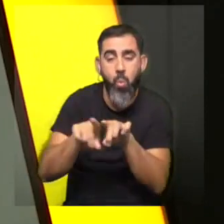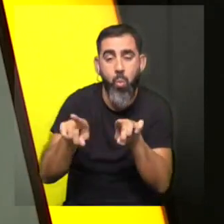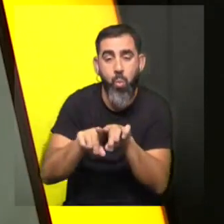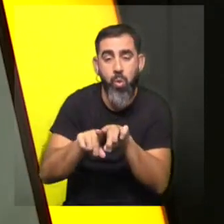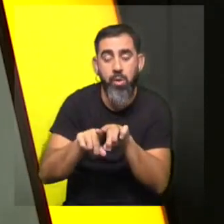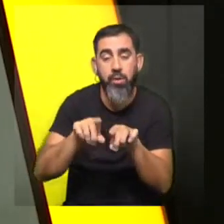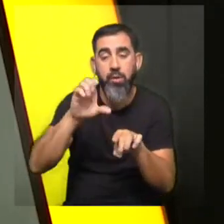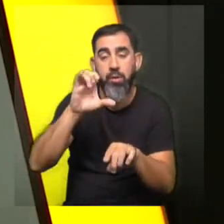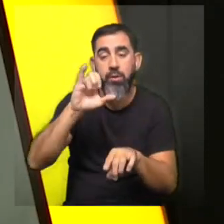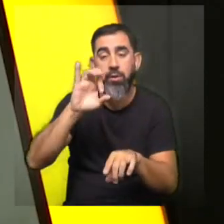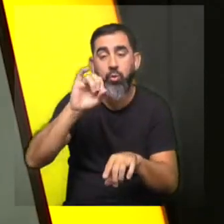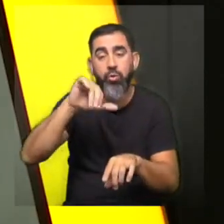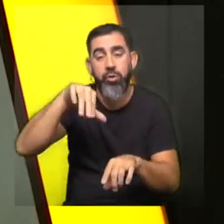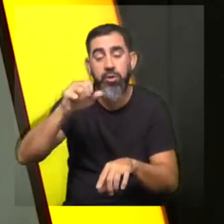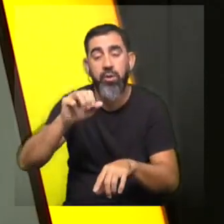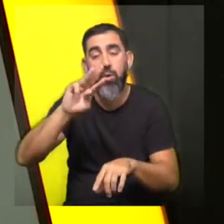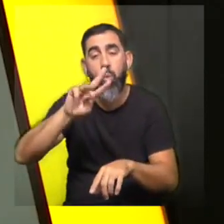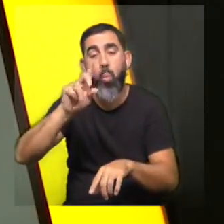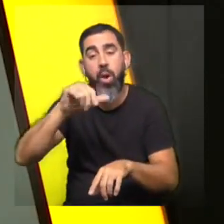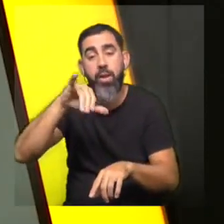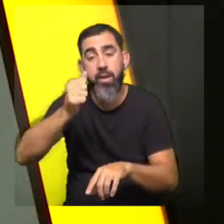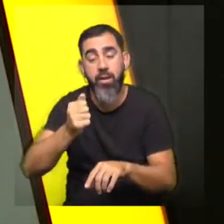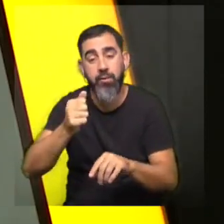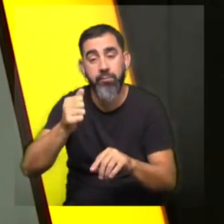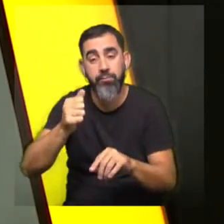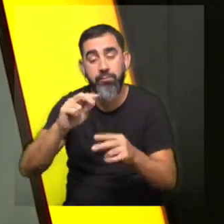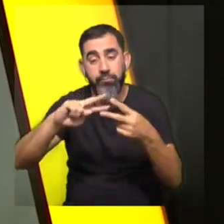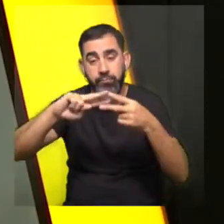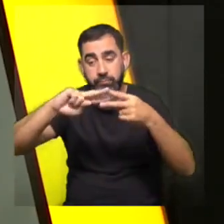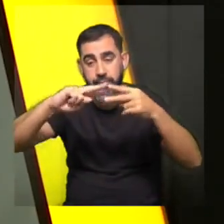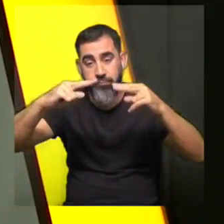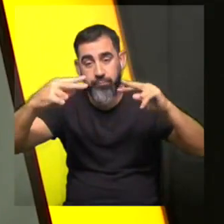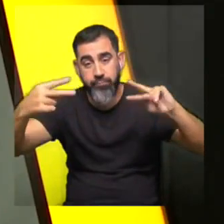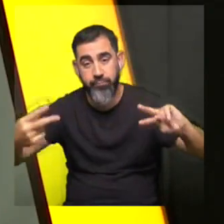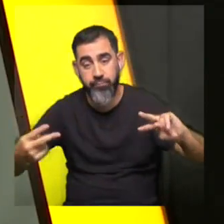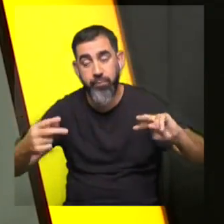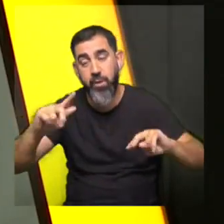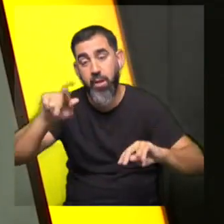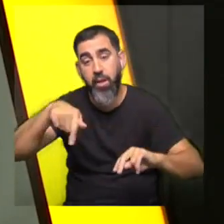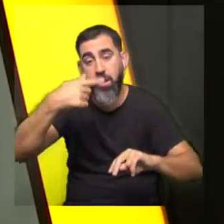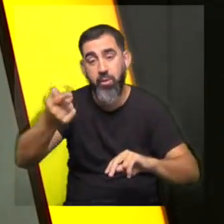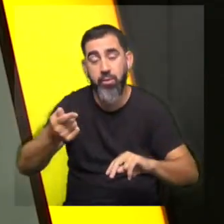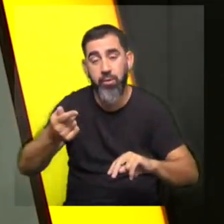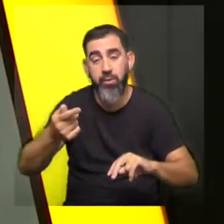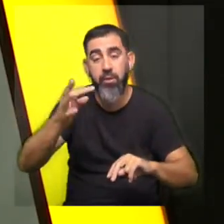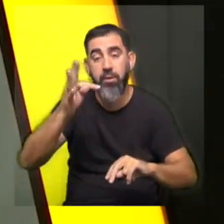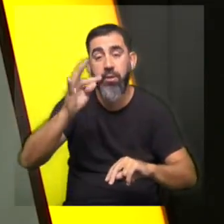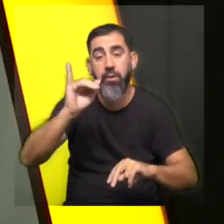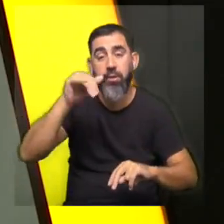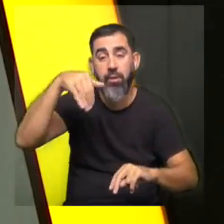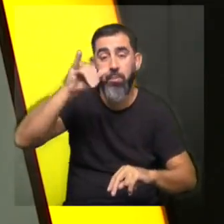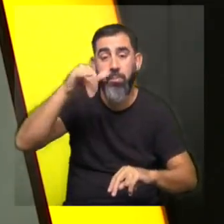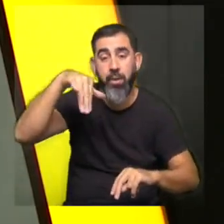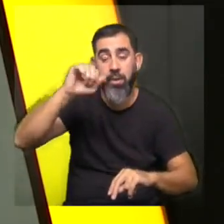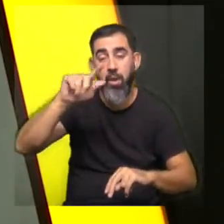citosina se une con la guanina para formar un escalón en esa hélice que vemos, y la timina se une siempre con la